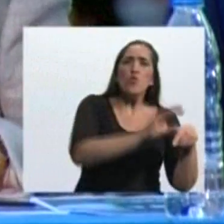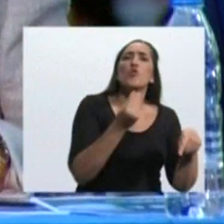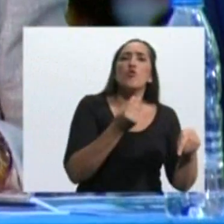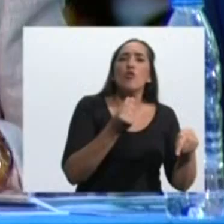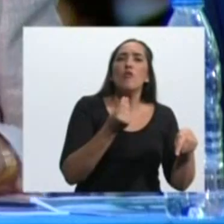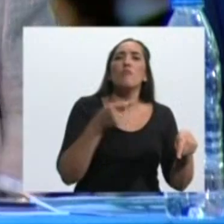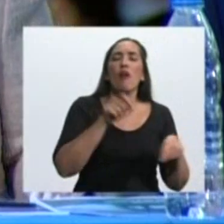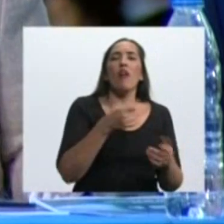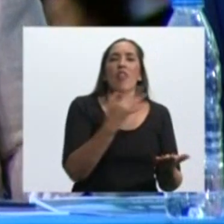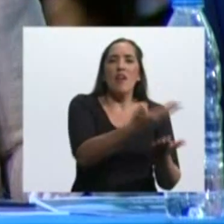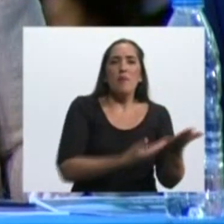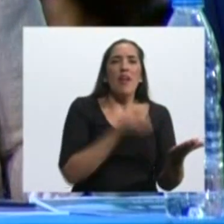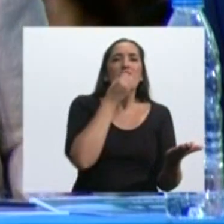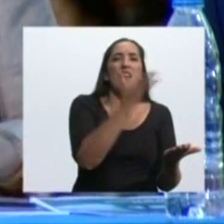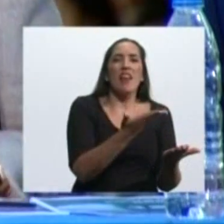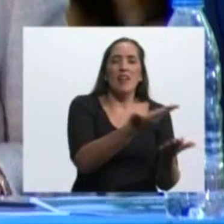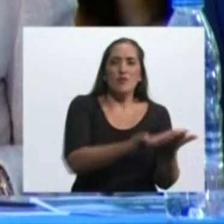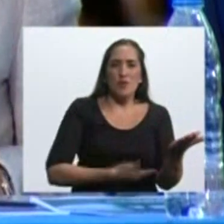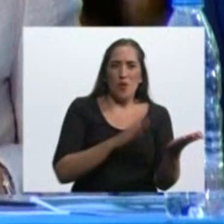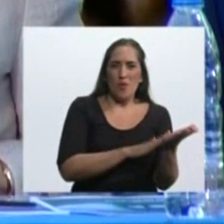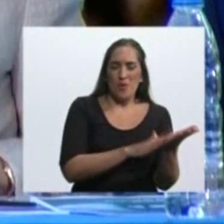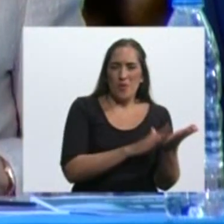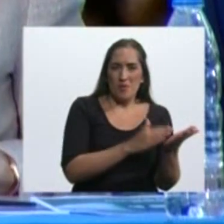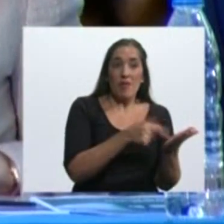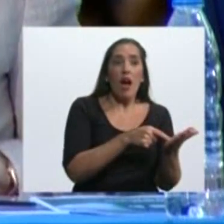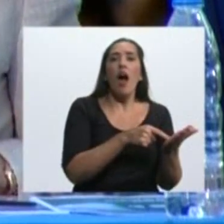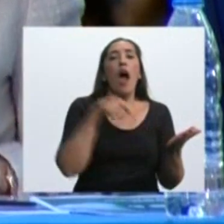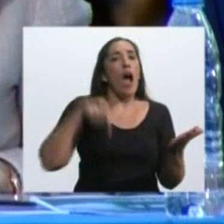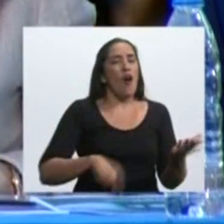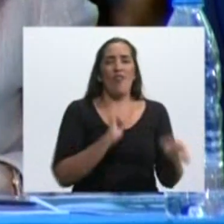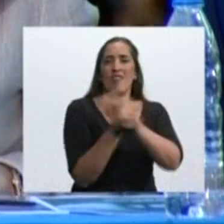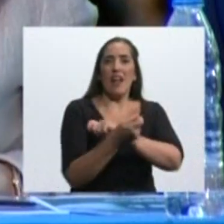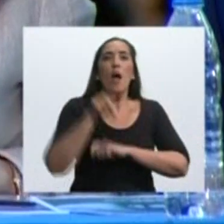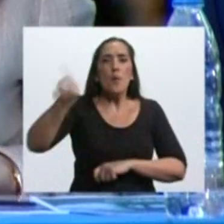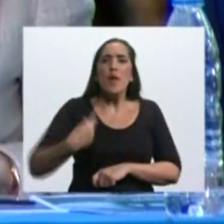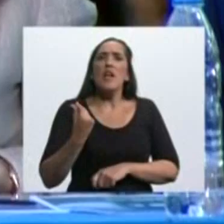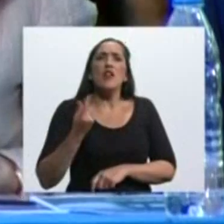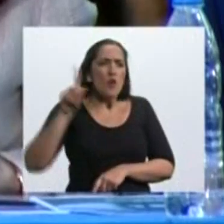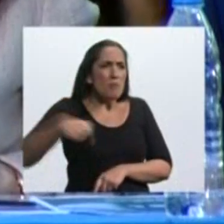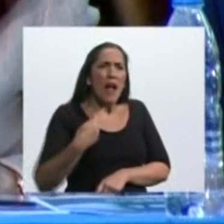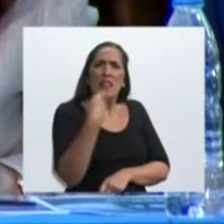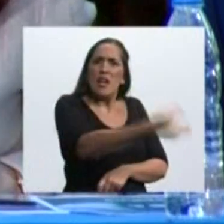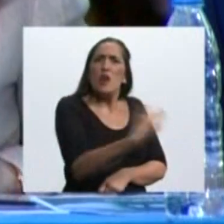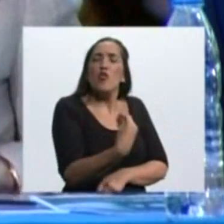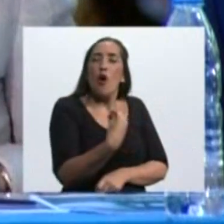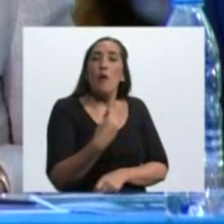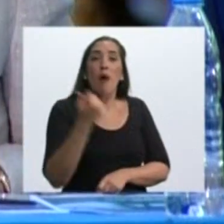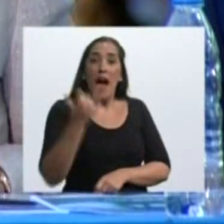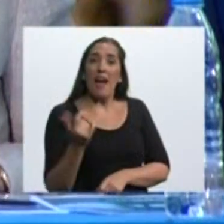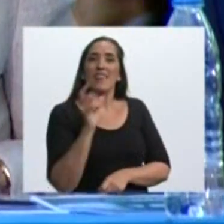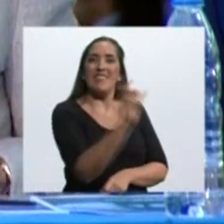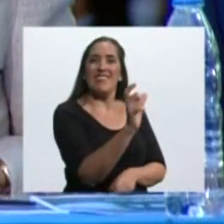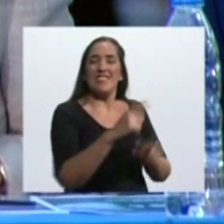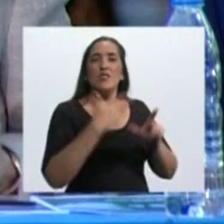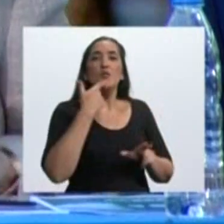a través de la tarjeta SUBE. Entonces, estas cosas también nos pasó, y debemos decirlo, no voy a decir en qué tren,